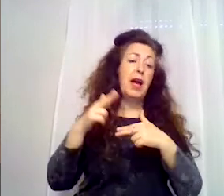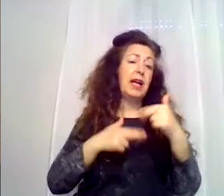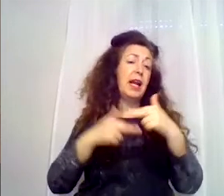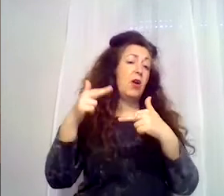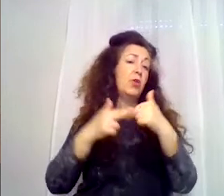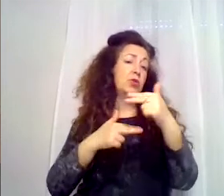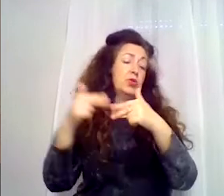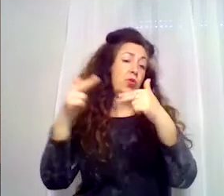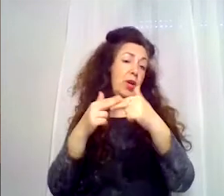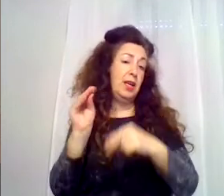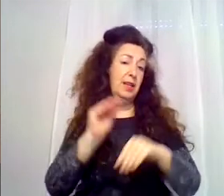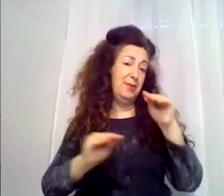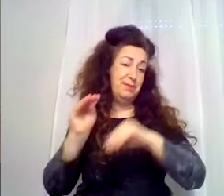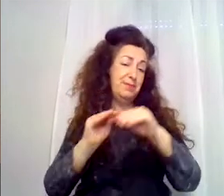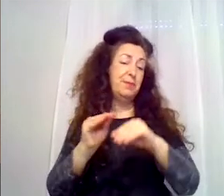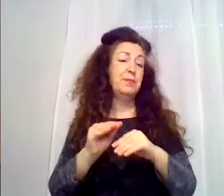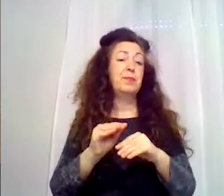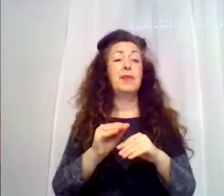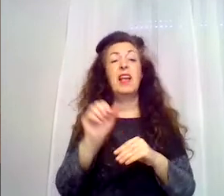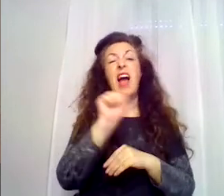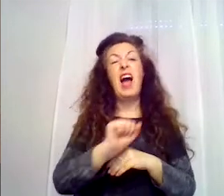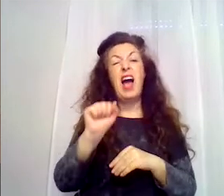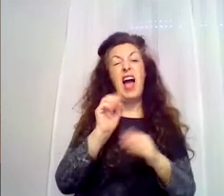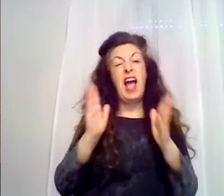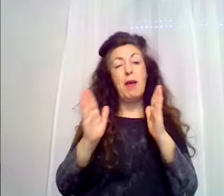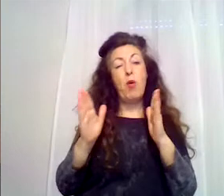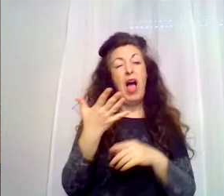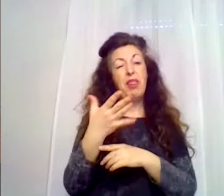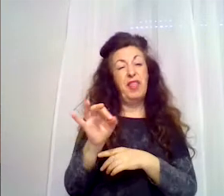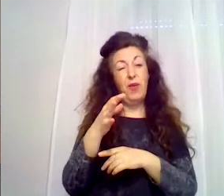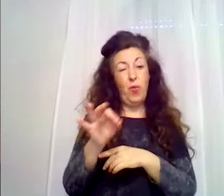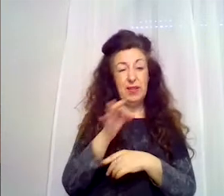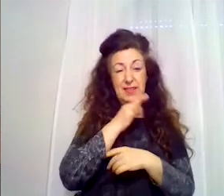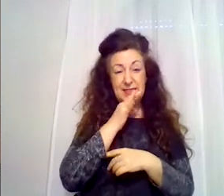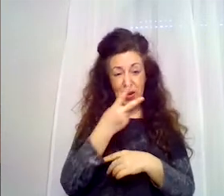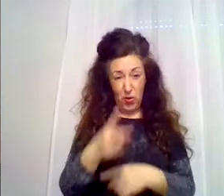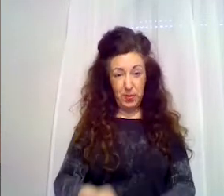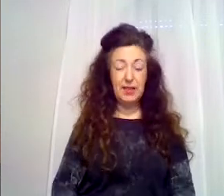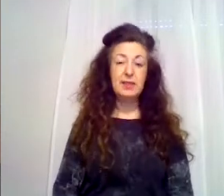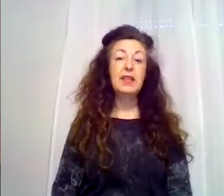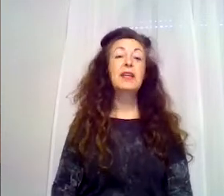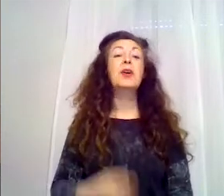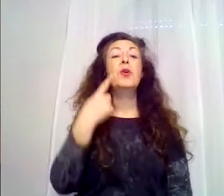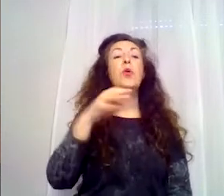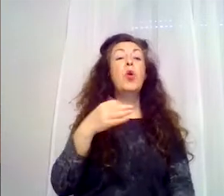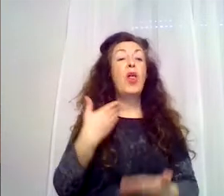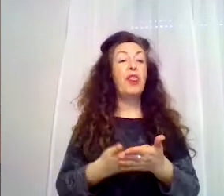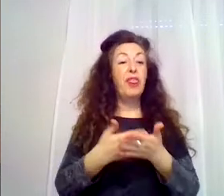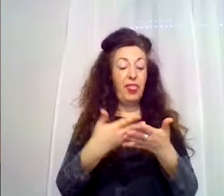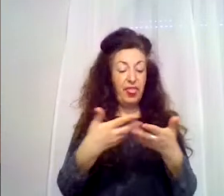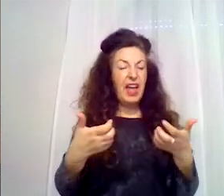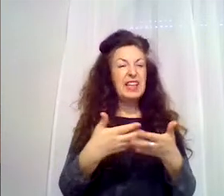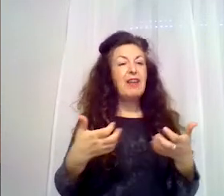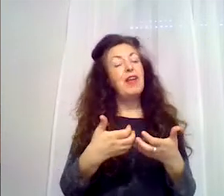iglesia, donde hay una placa donde dice que cerca de este lugar pues estuvieron los restos en algún momento de Christopher Marlowe y que